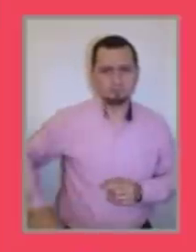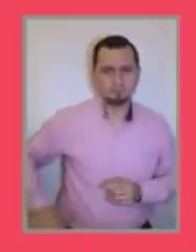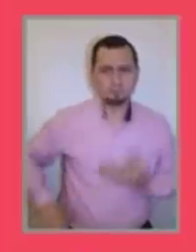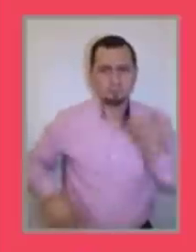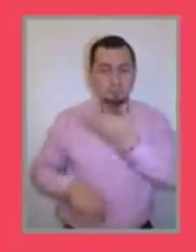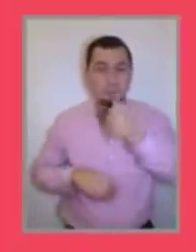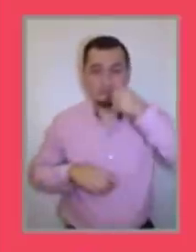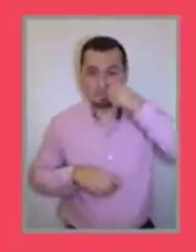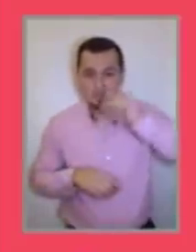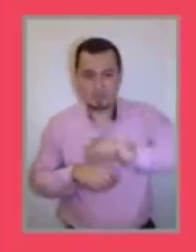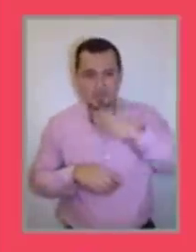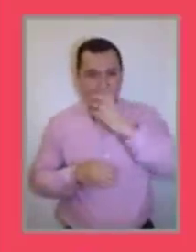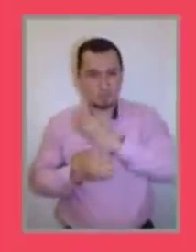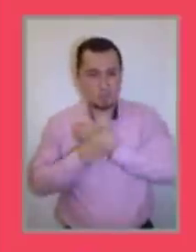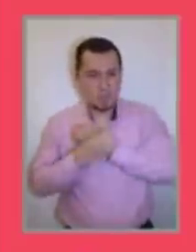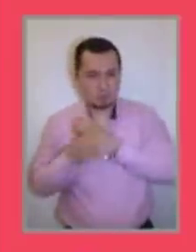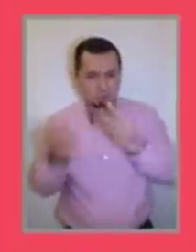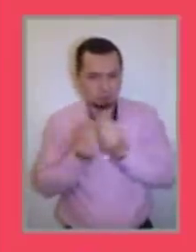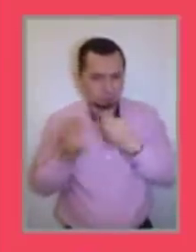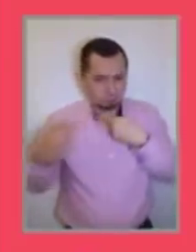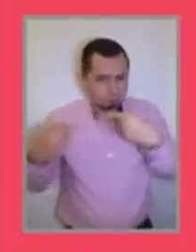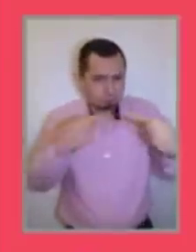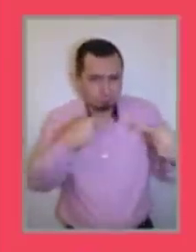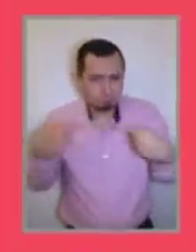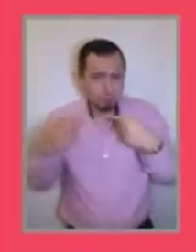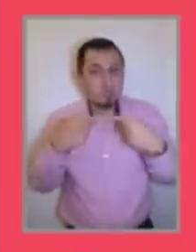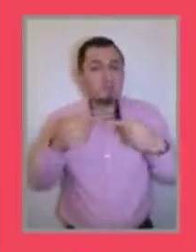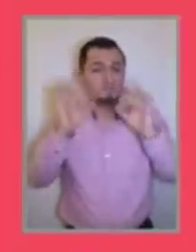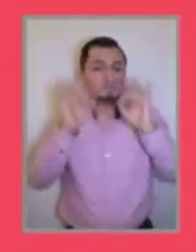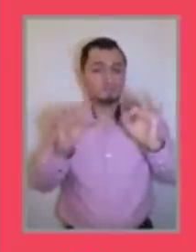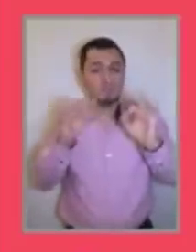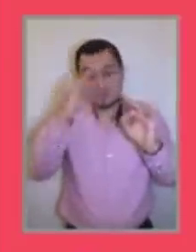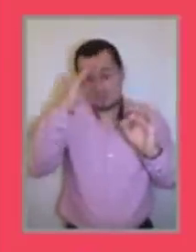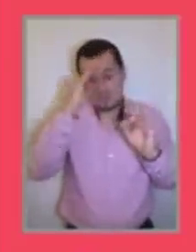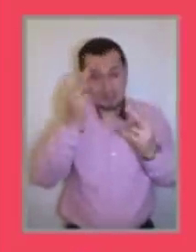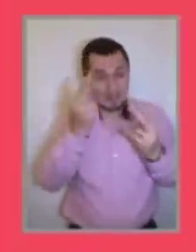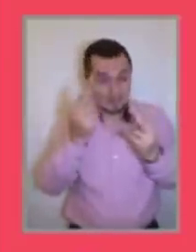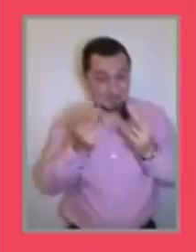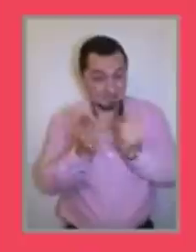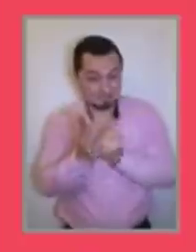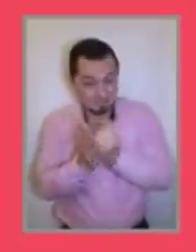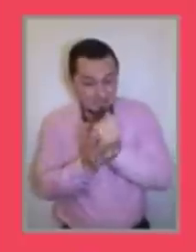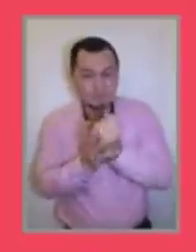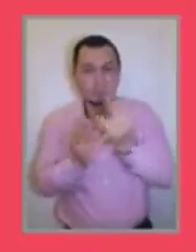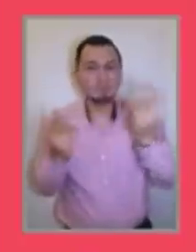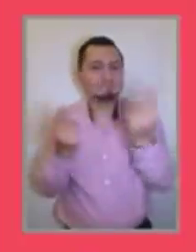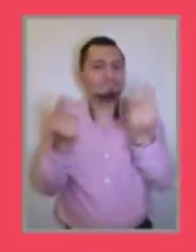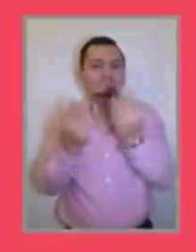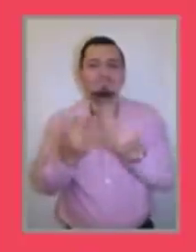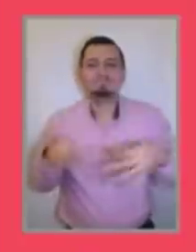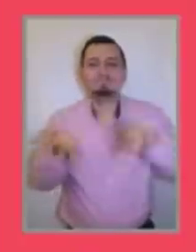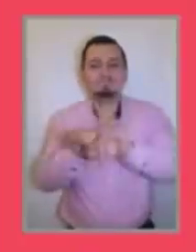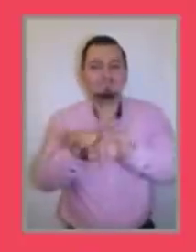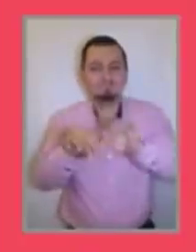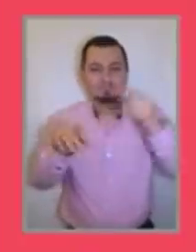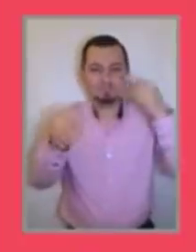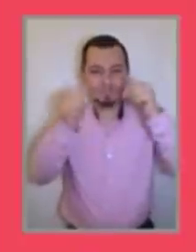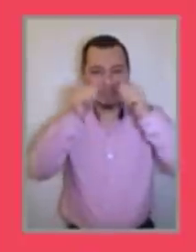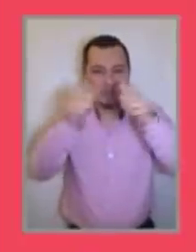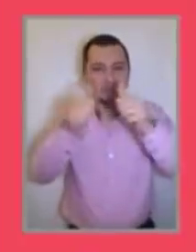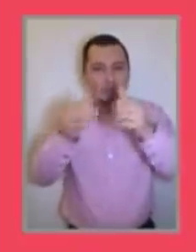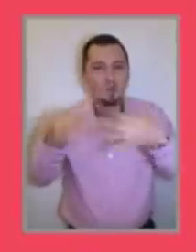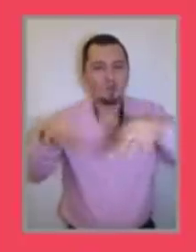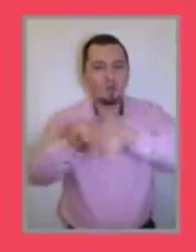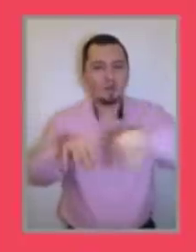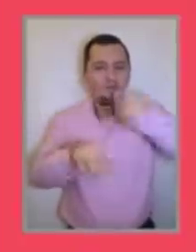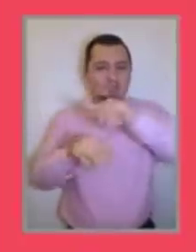primera sesión de la Mesa de Educación teníamos muy claro que toda decisión tenía que tomarse con criterios técnicos objetivos. En ese